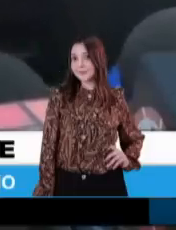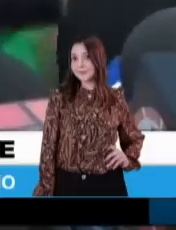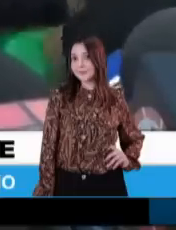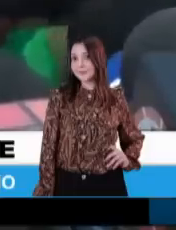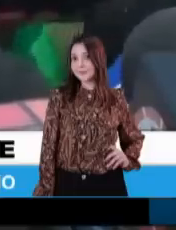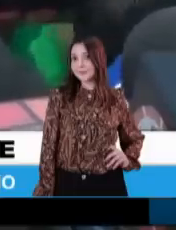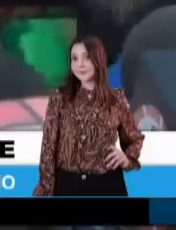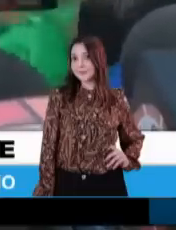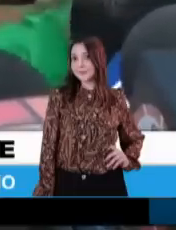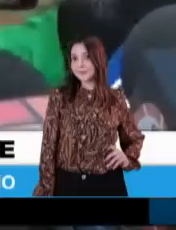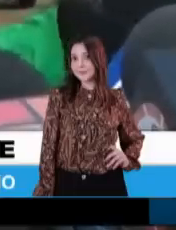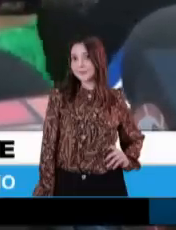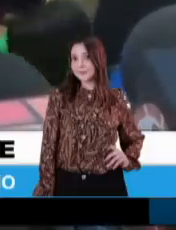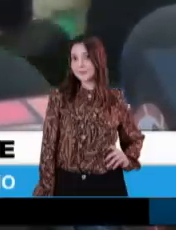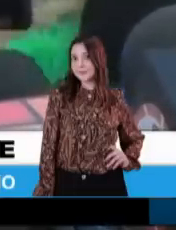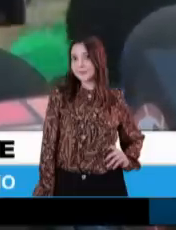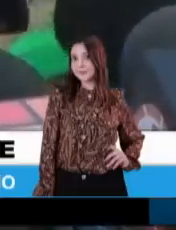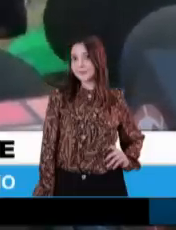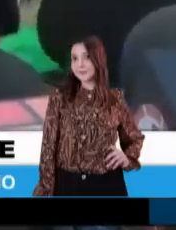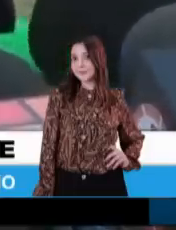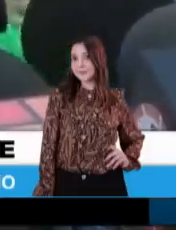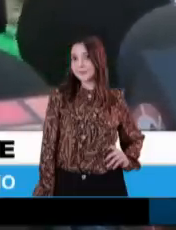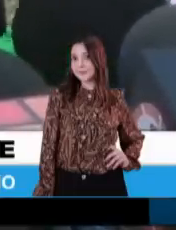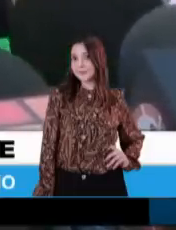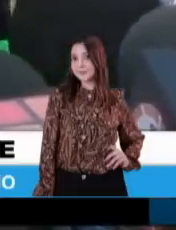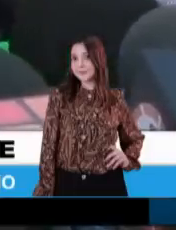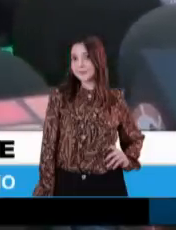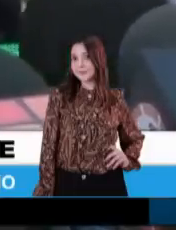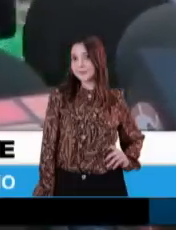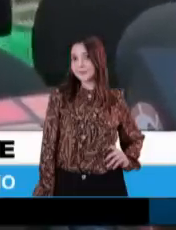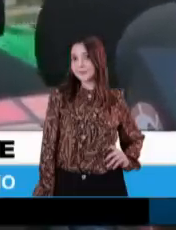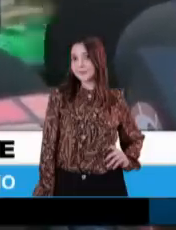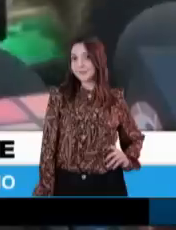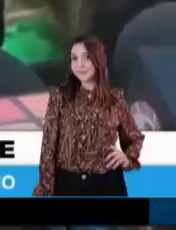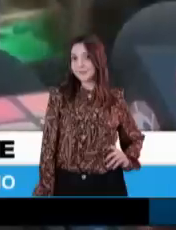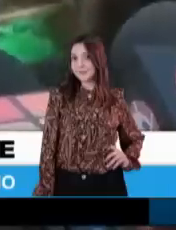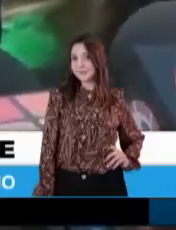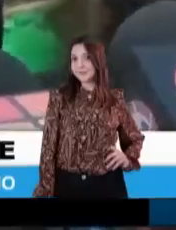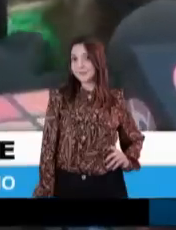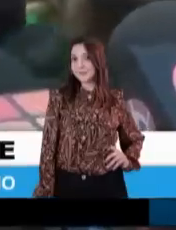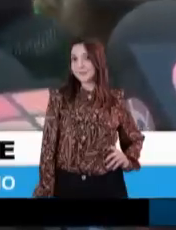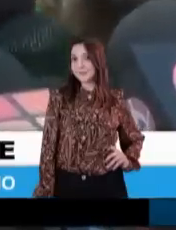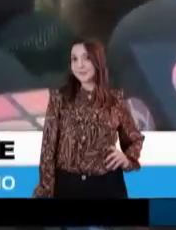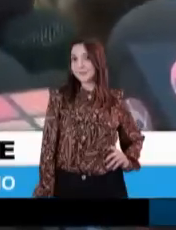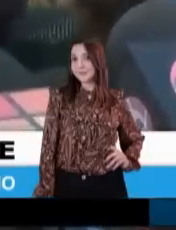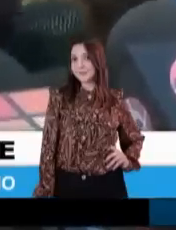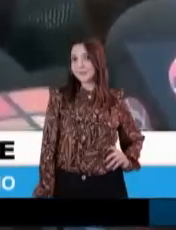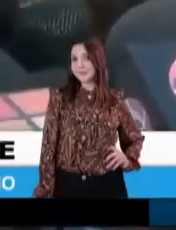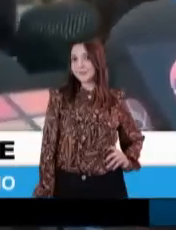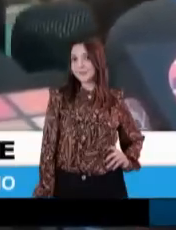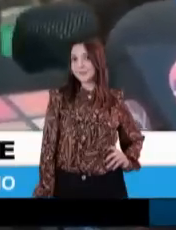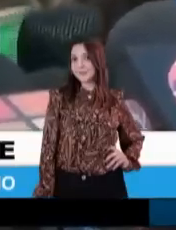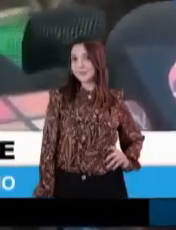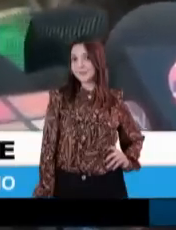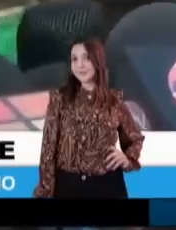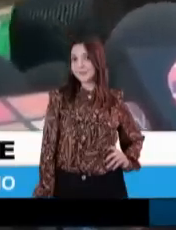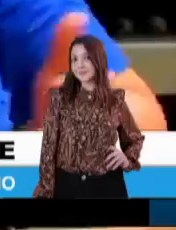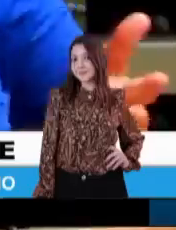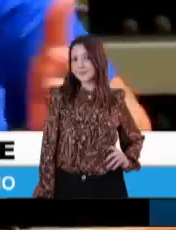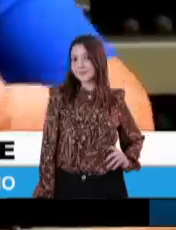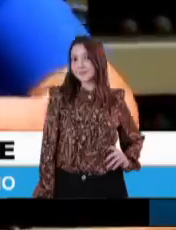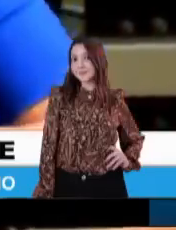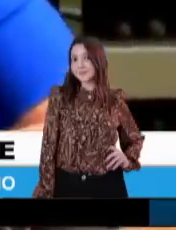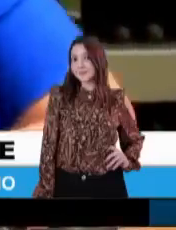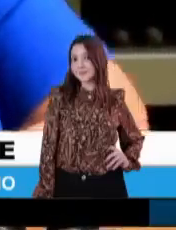Kenneth Pugh, quien apuntó que más allá de encontrar nuevas responsabilidades, es imprescindible, dice él, avanzar en medidas preventivas en